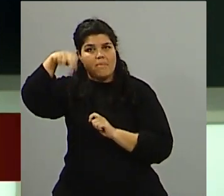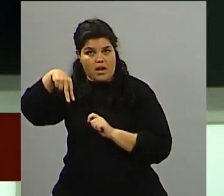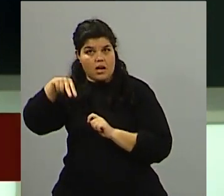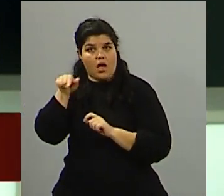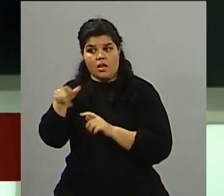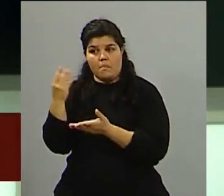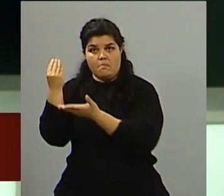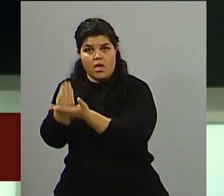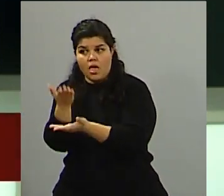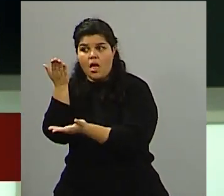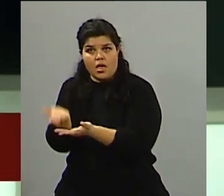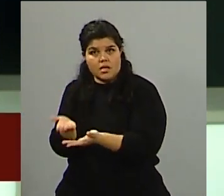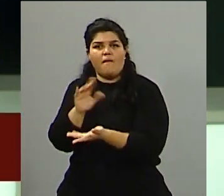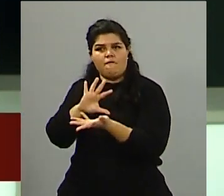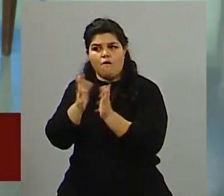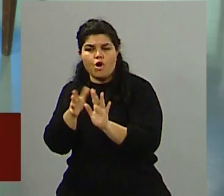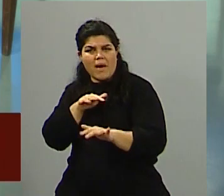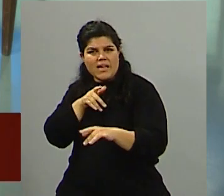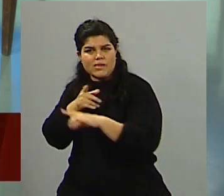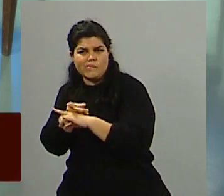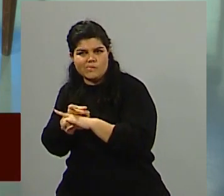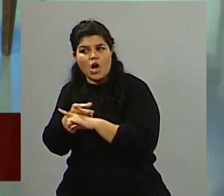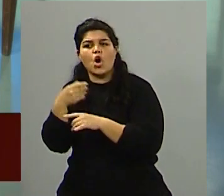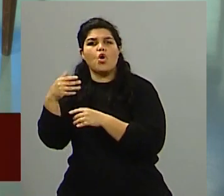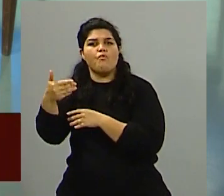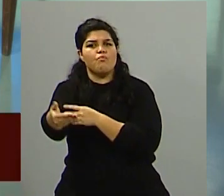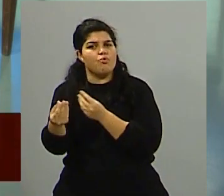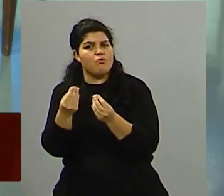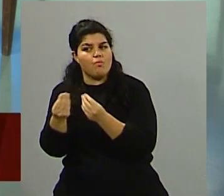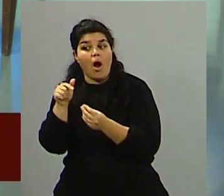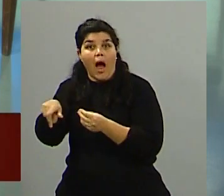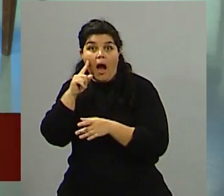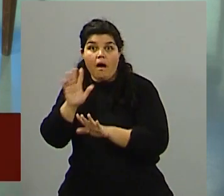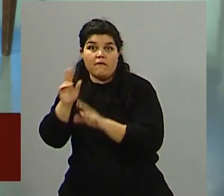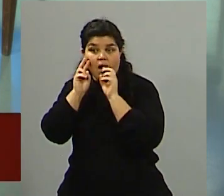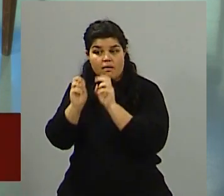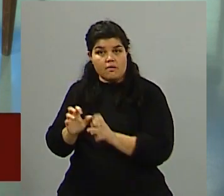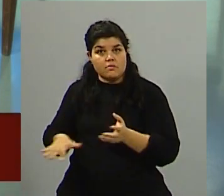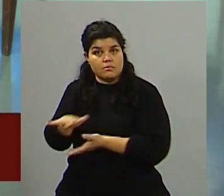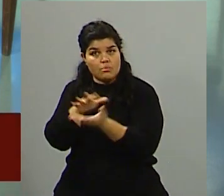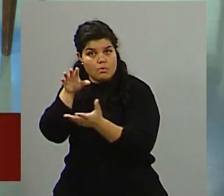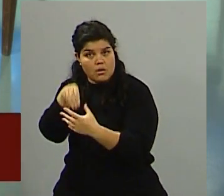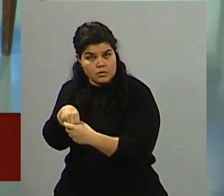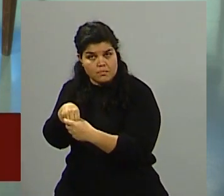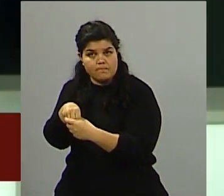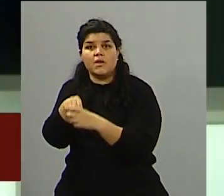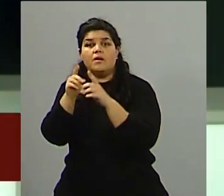las futuras elecciones, cómo eso va a impactar. ¿Sí? Pero la realidad es que una postura moderada